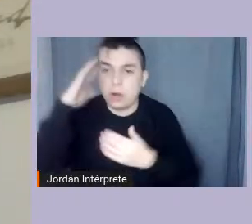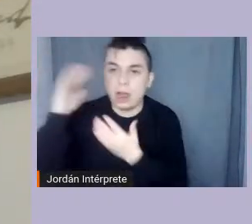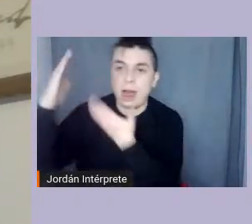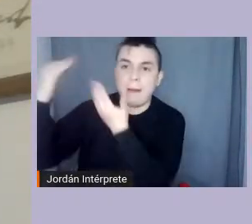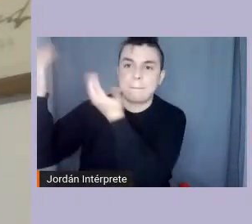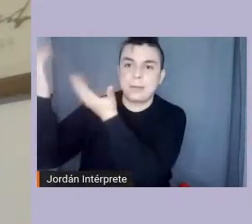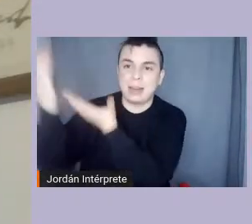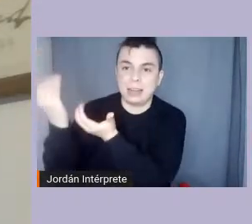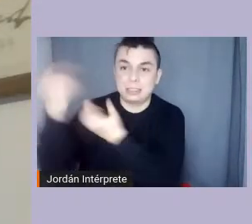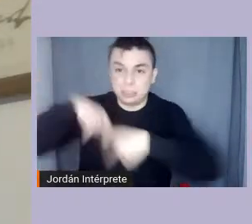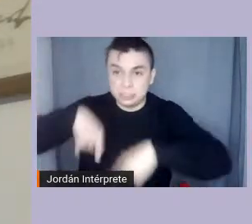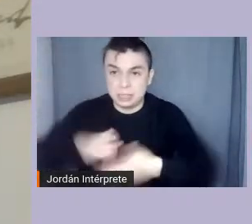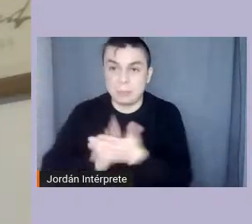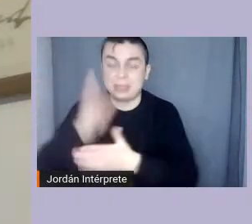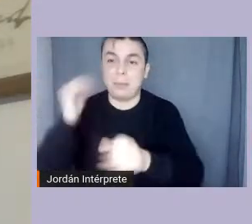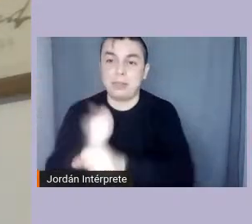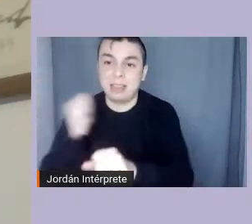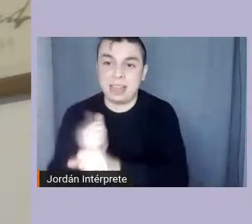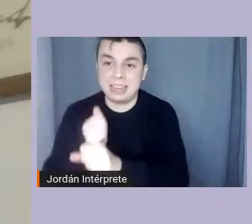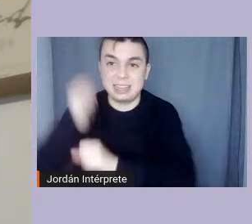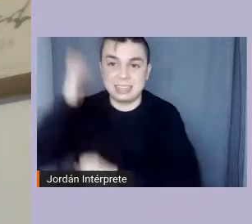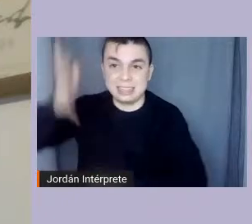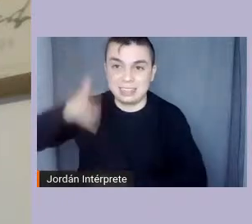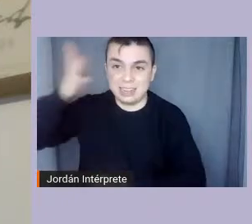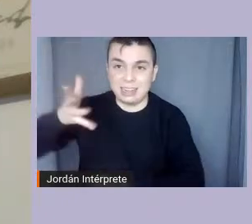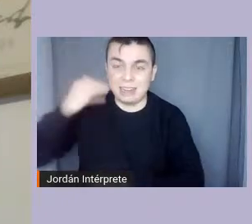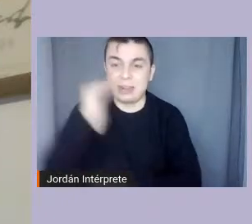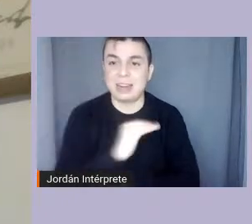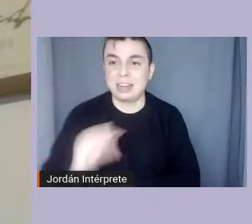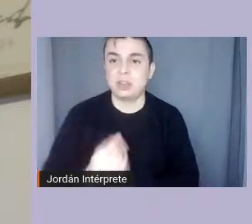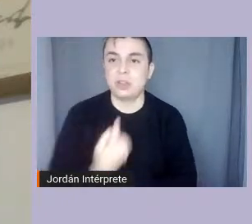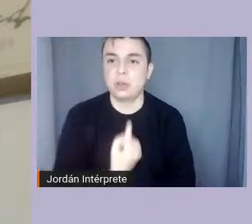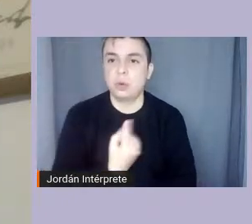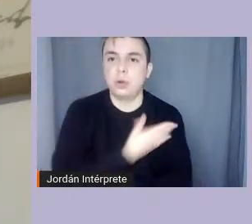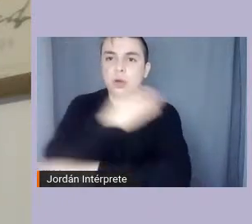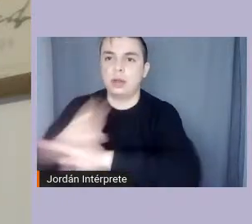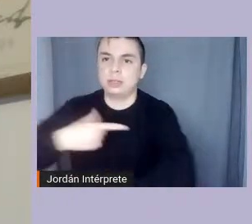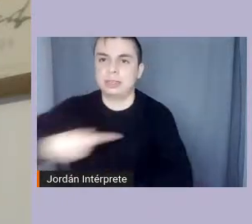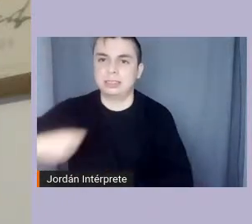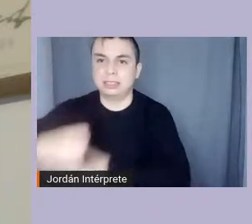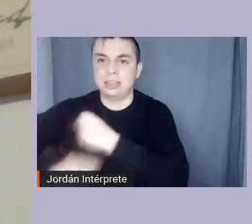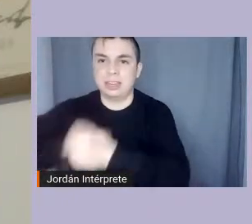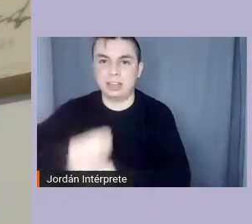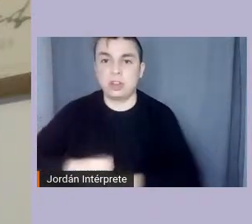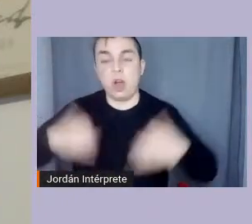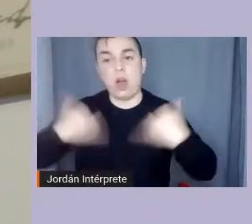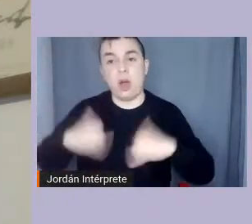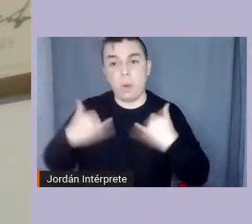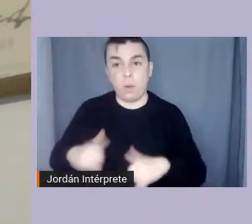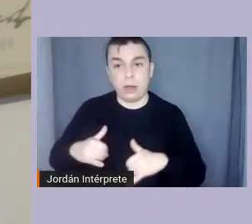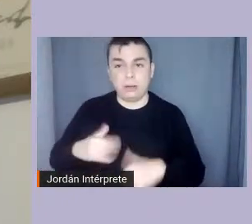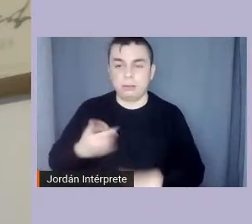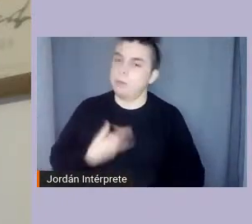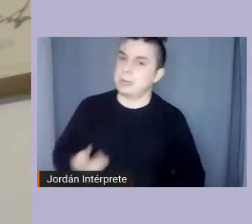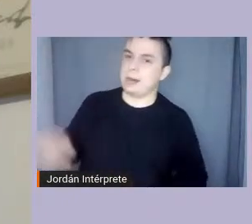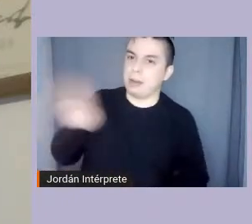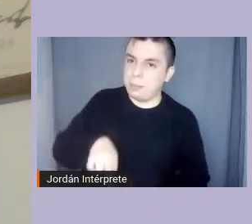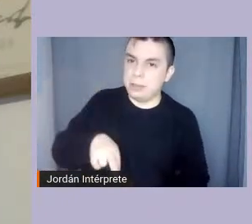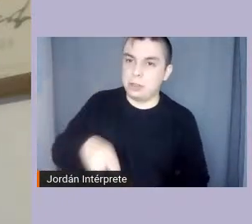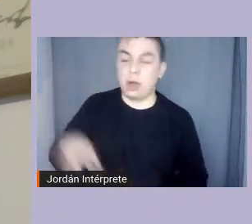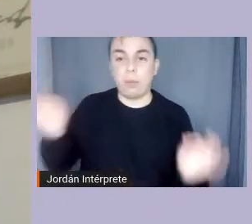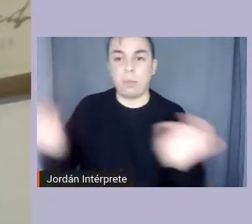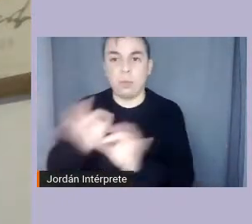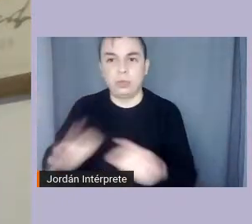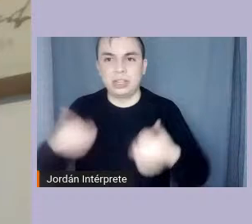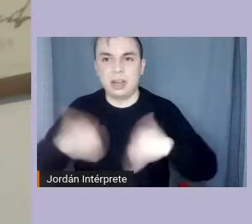1 a 100 años. Así es que, a jugar y requete jugar con la música siempre. Vayan a